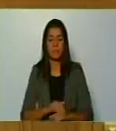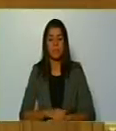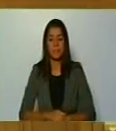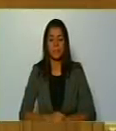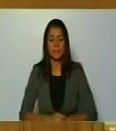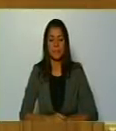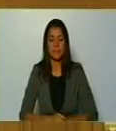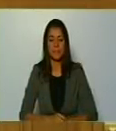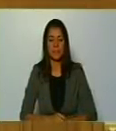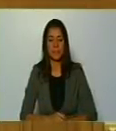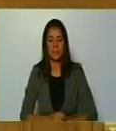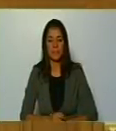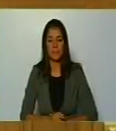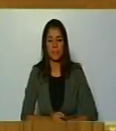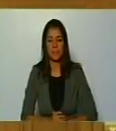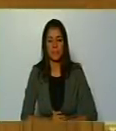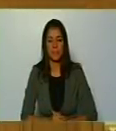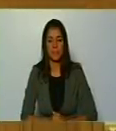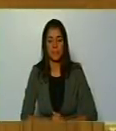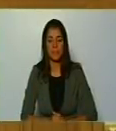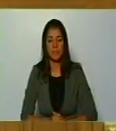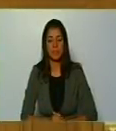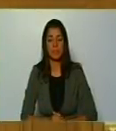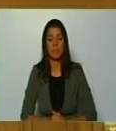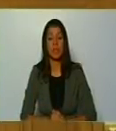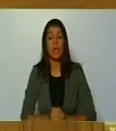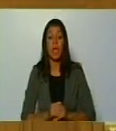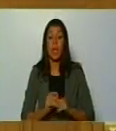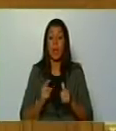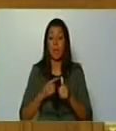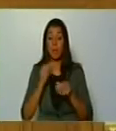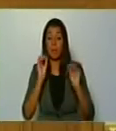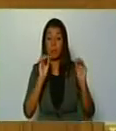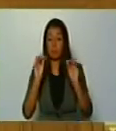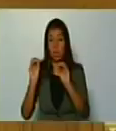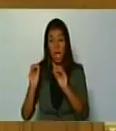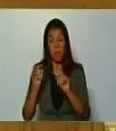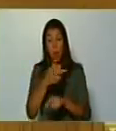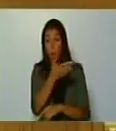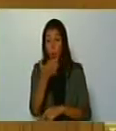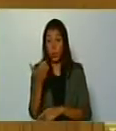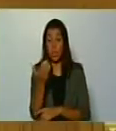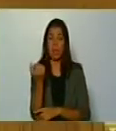aprobó la Constitución. El llamado es primero a desconocer activamente,